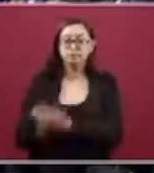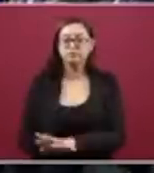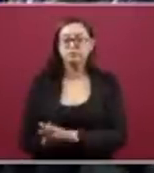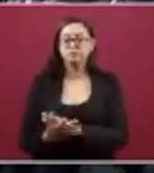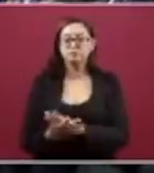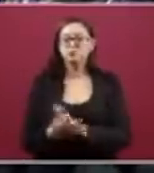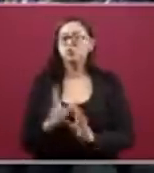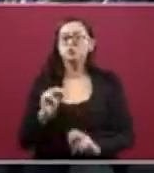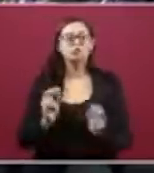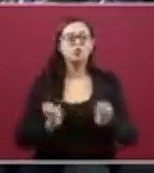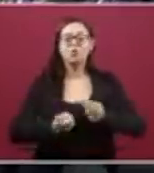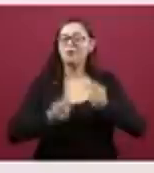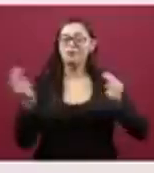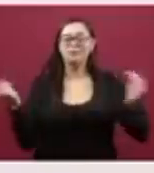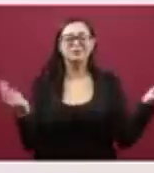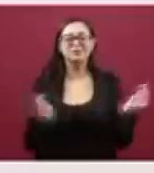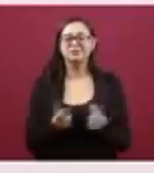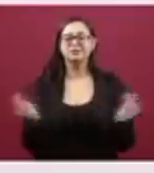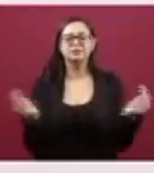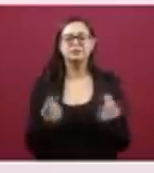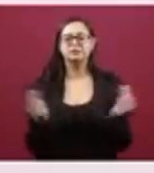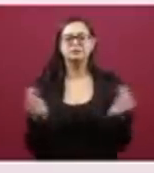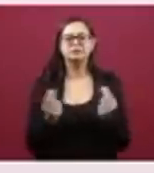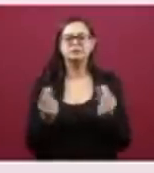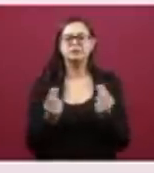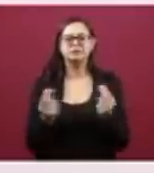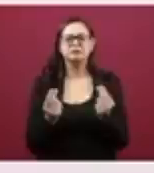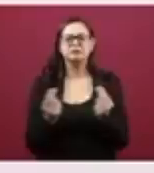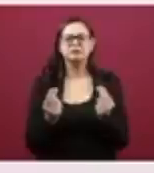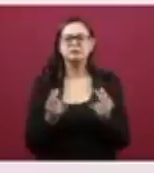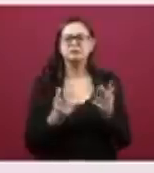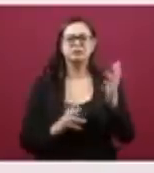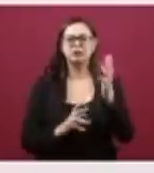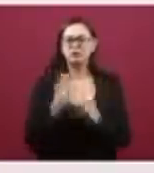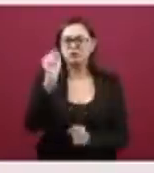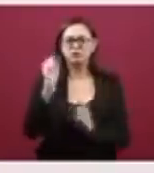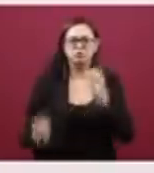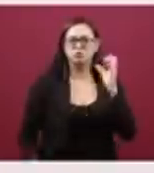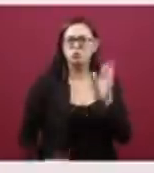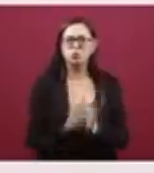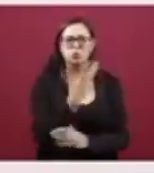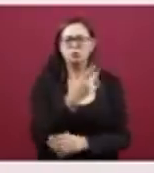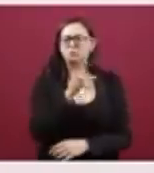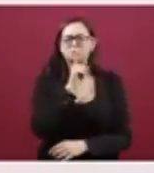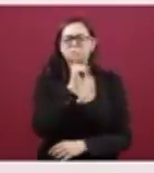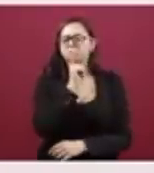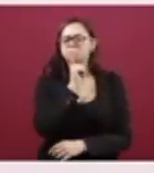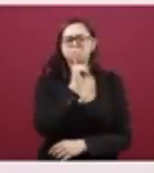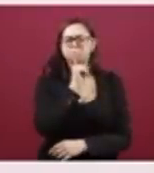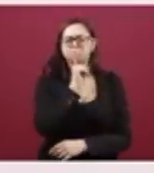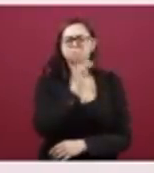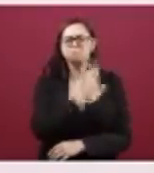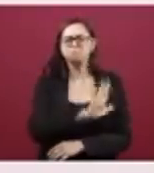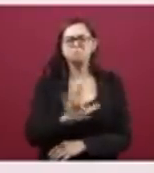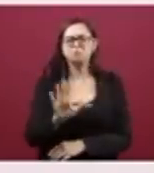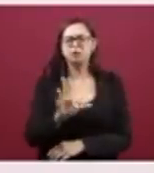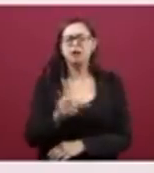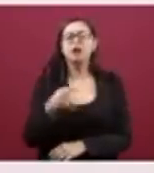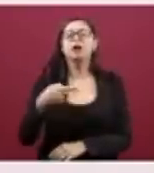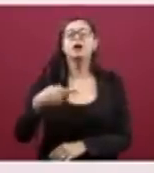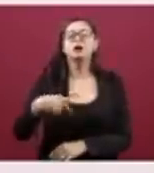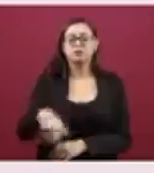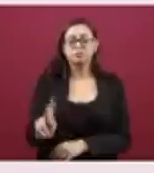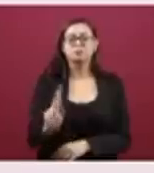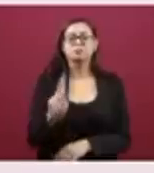no ha requerido de una nueva constitución, pero sí